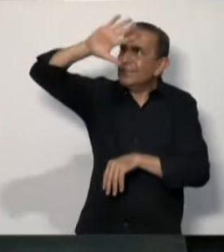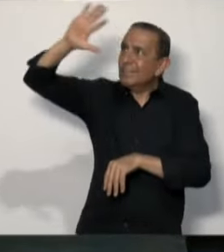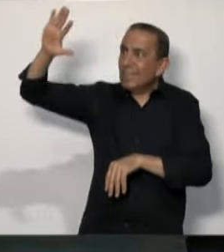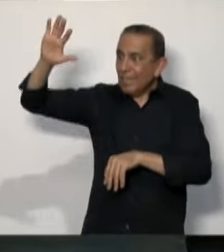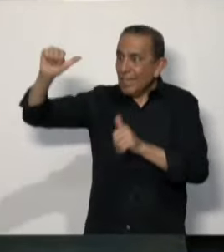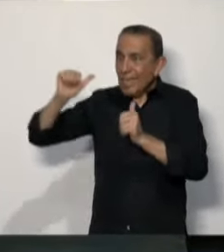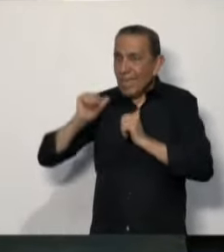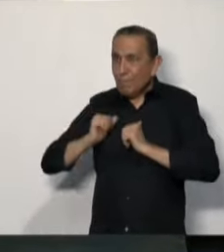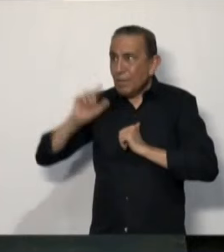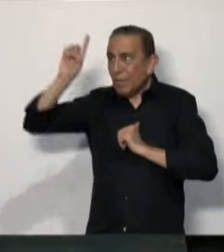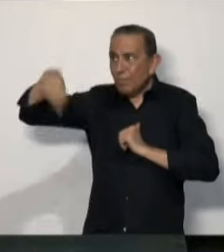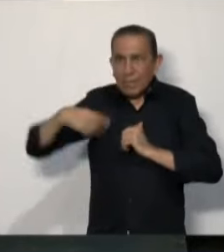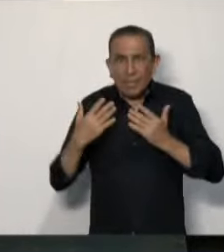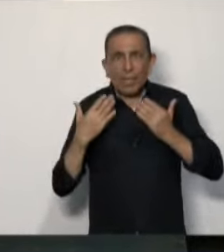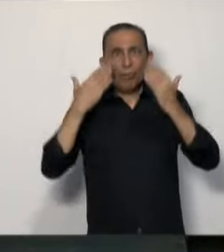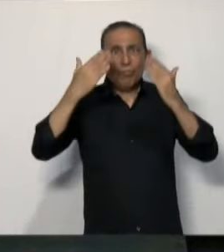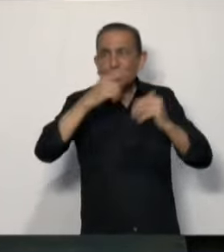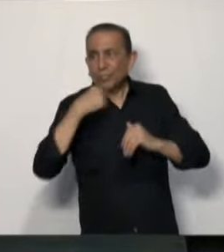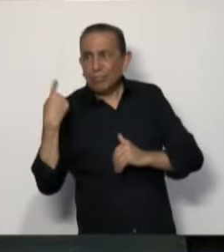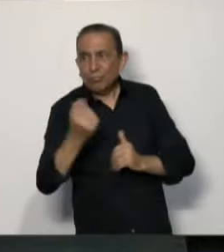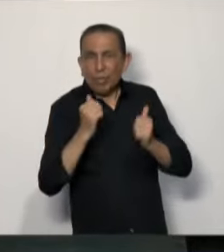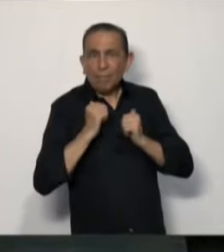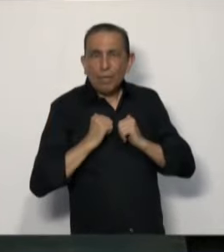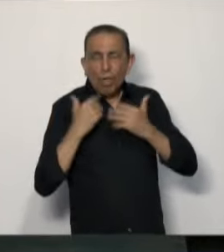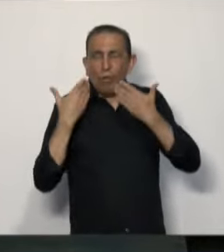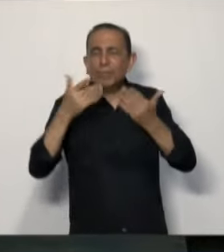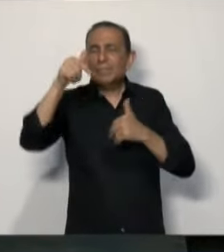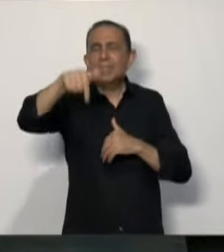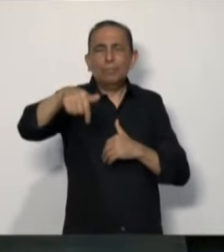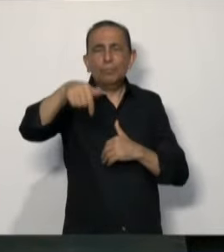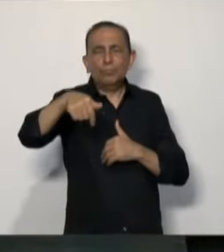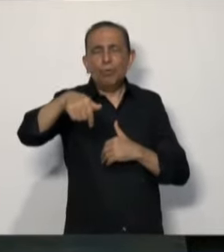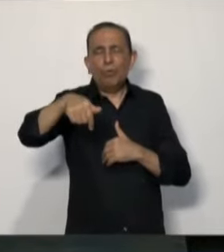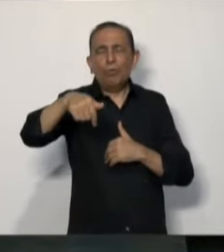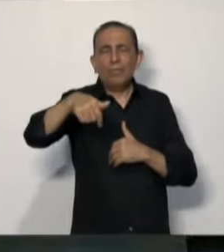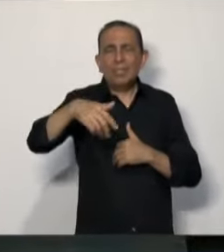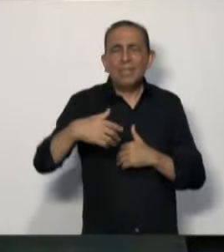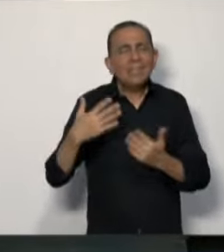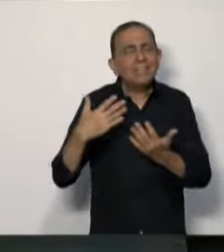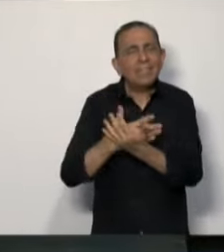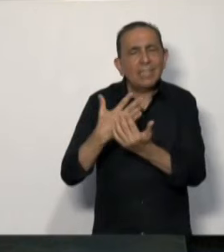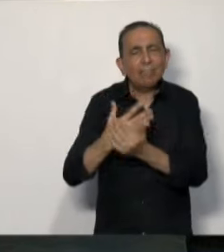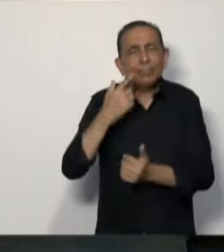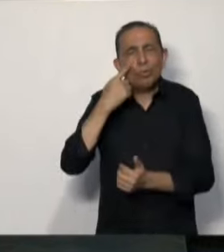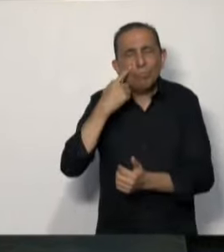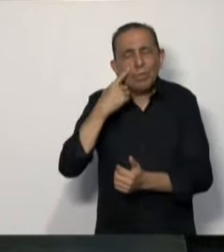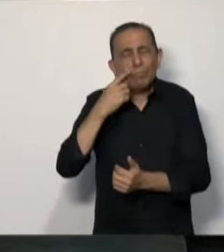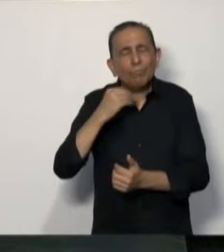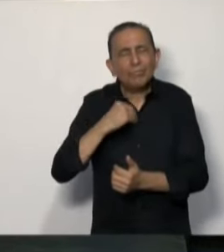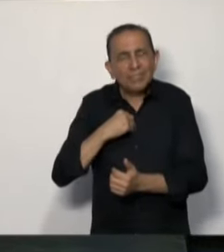mientras esperamos su venida gloriosa, te ofrecemos en esta acción de gracias el sacrificio vivo y